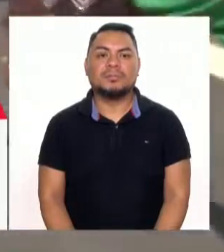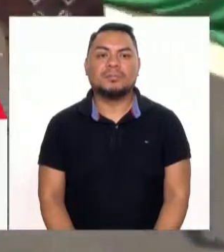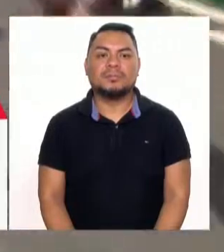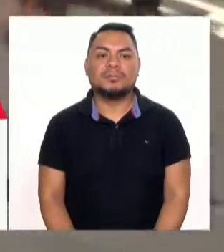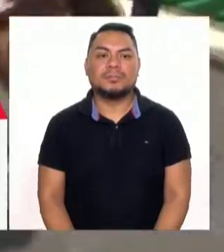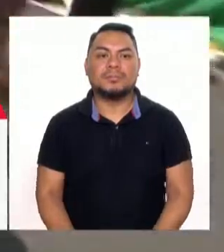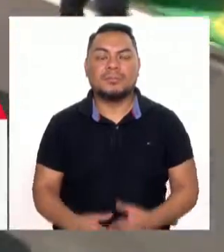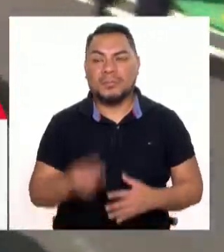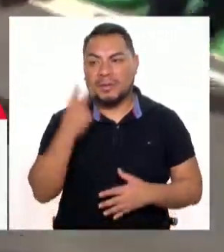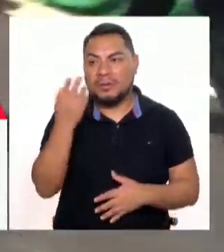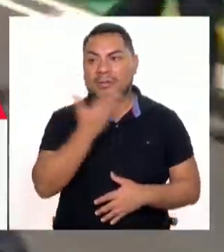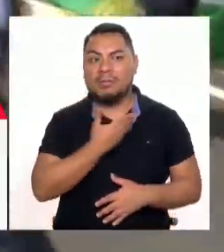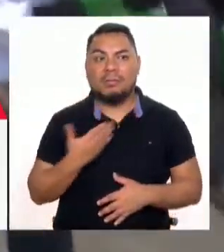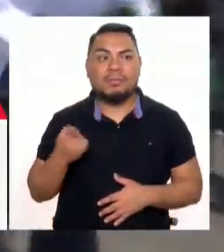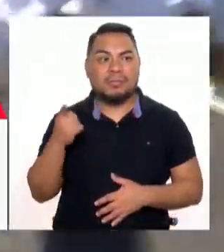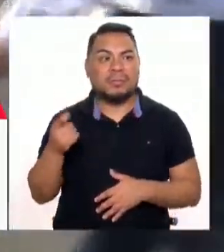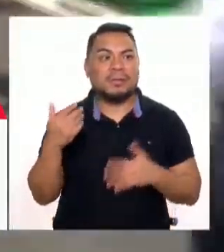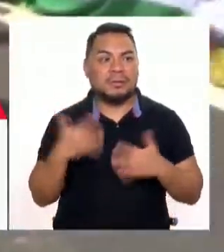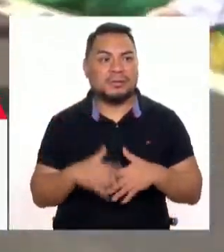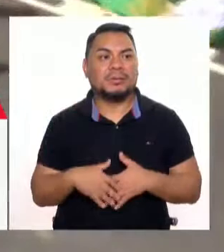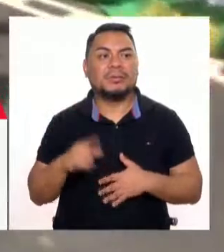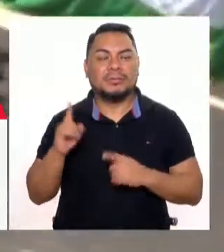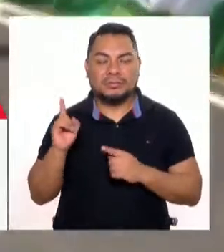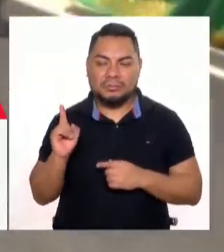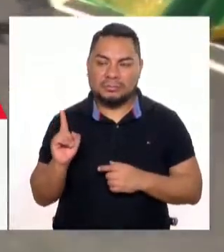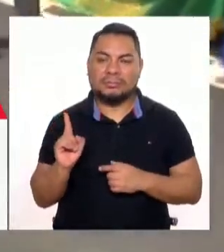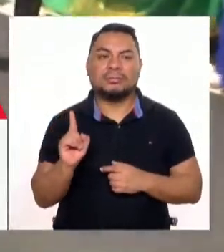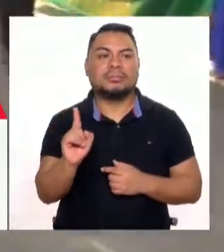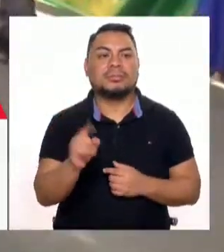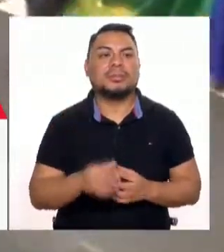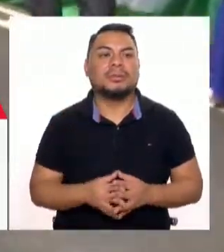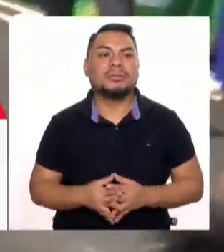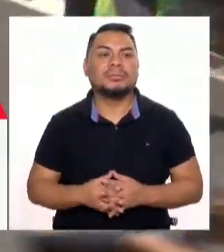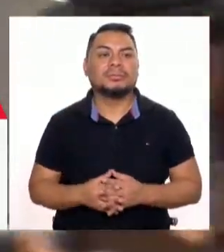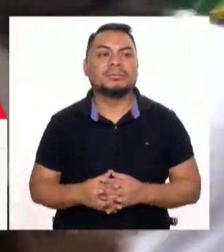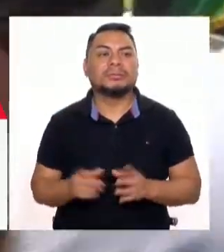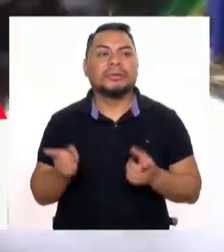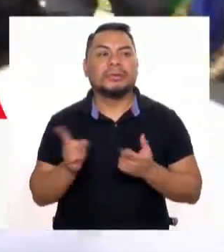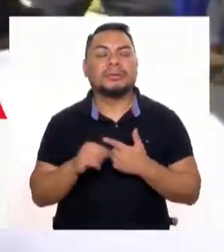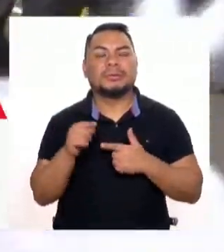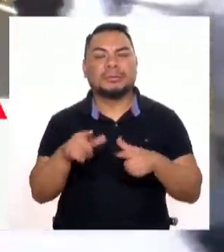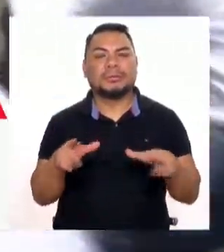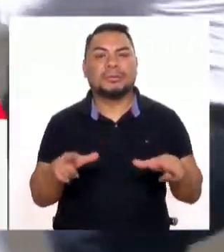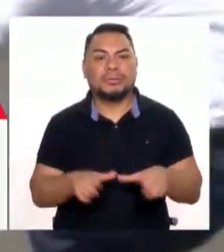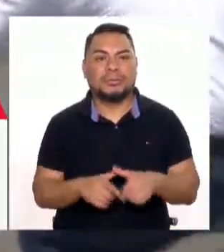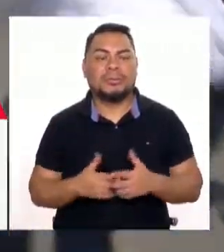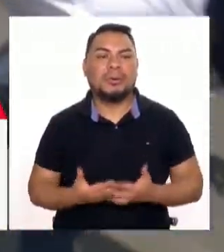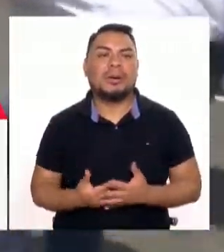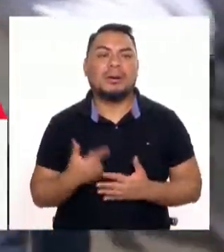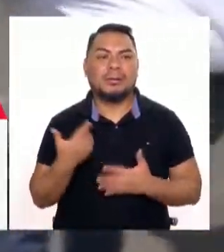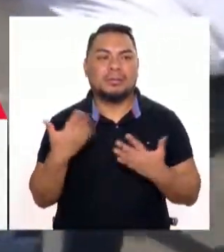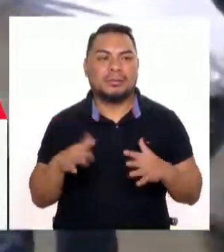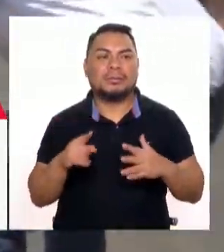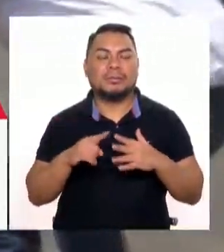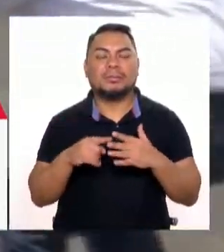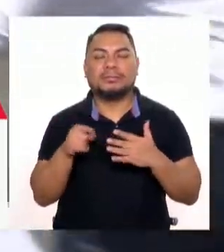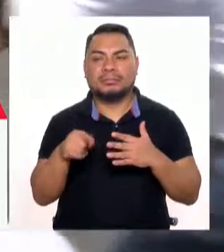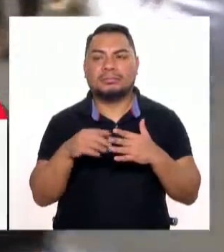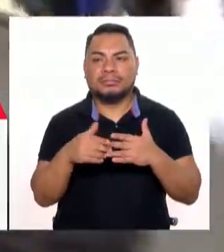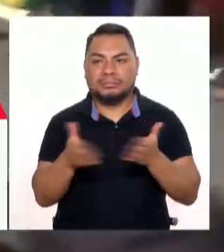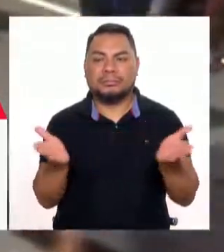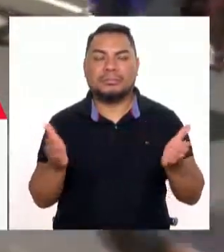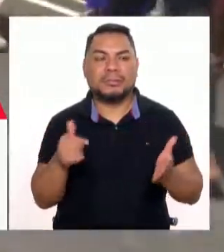ahí vemos a la presidenta ya hacer soy ingreso hasta el lugar donde se van a ubicar